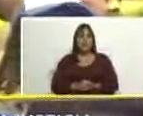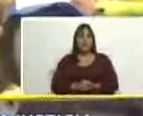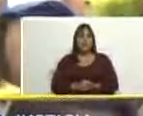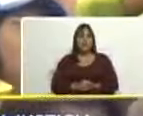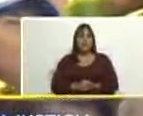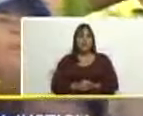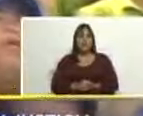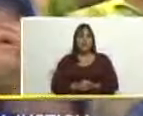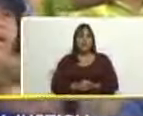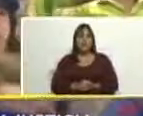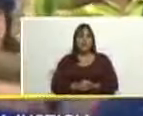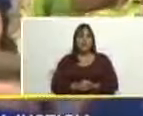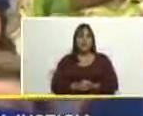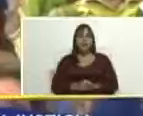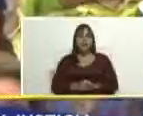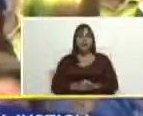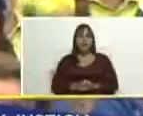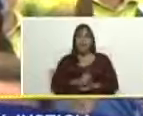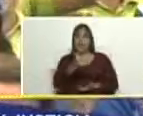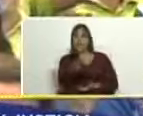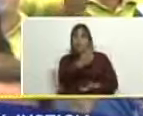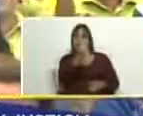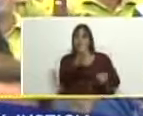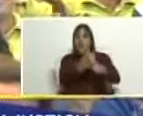Segunda gran acción del quinto vértice,